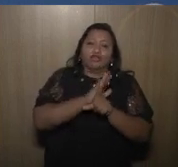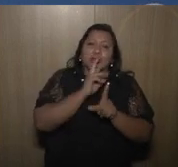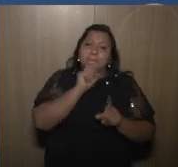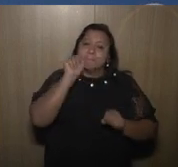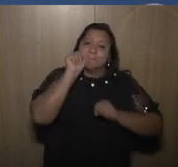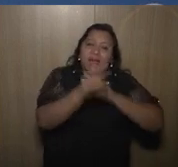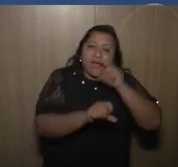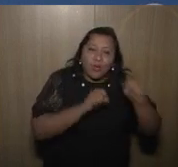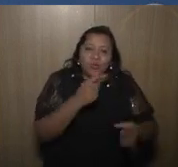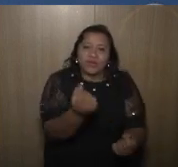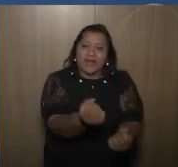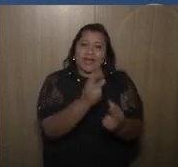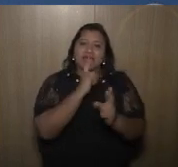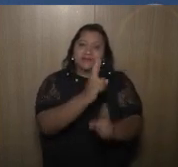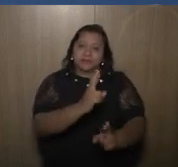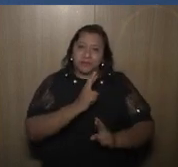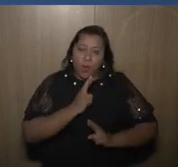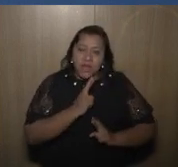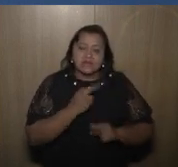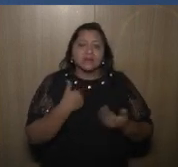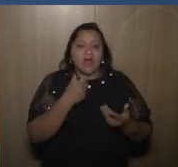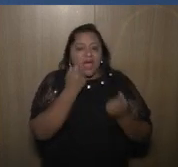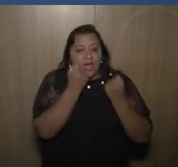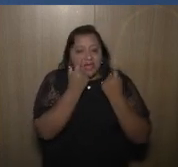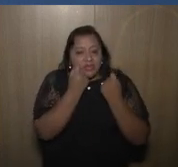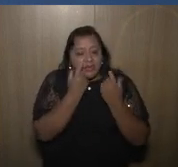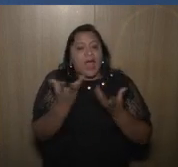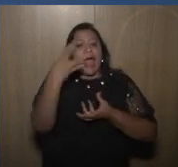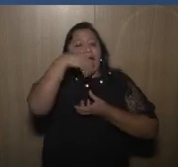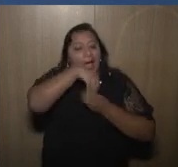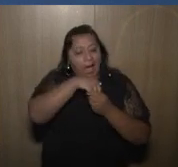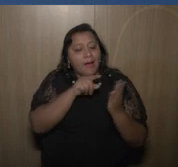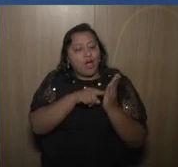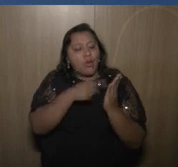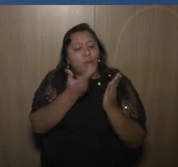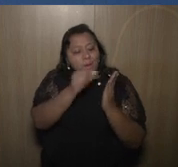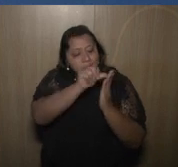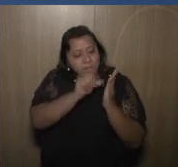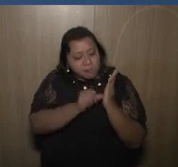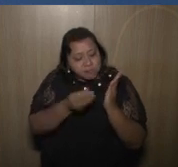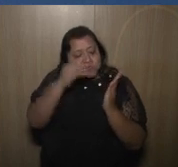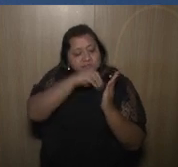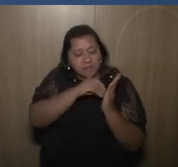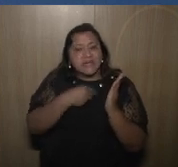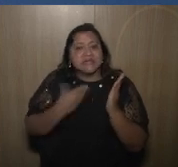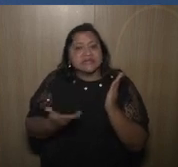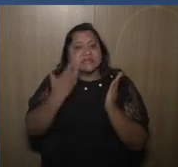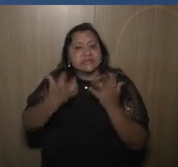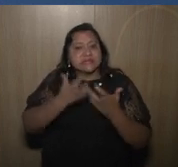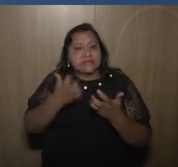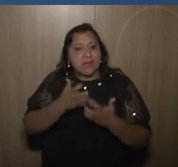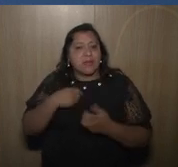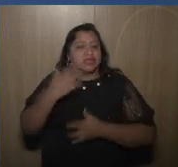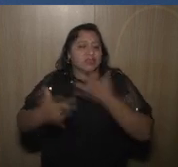con el objetivo realmente de apropiar esta nueva plataforma y que todo el sistema rápidamente disfrute de los